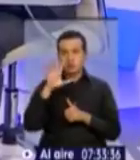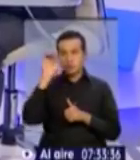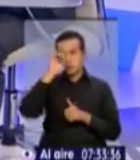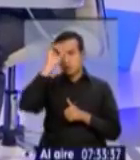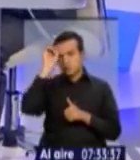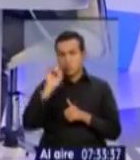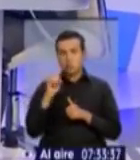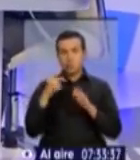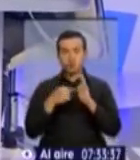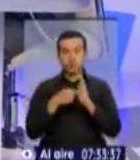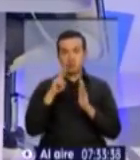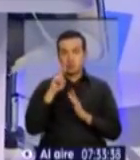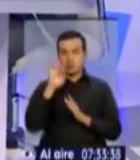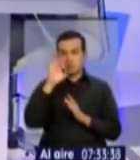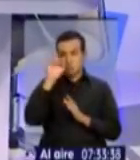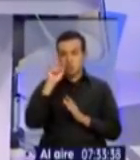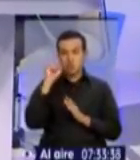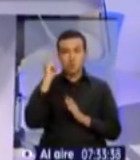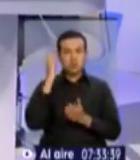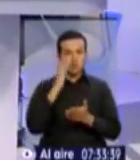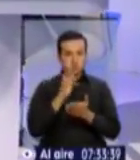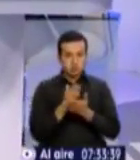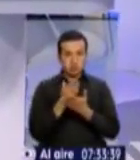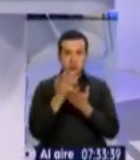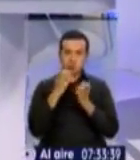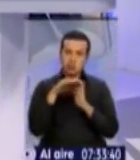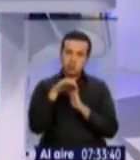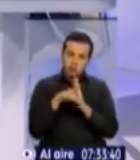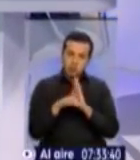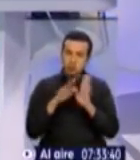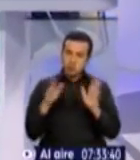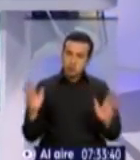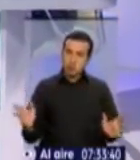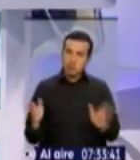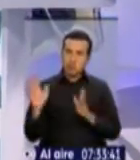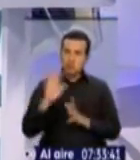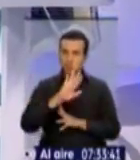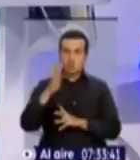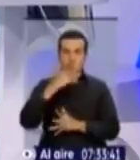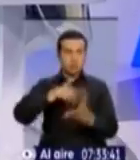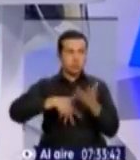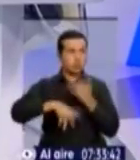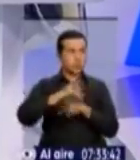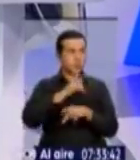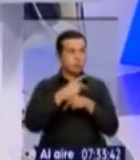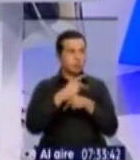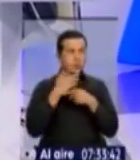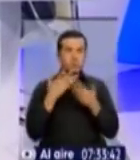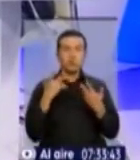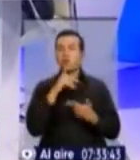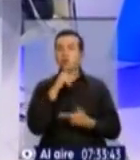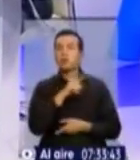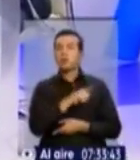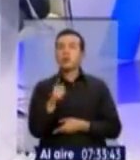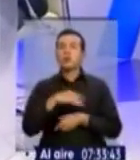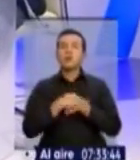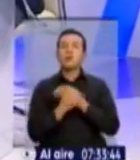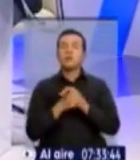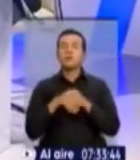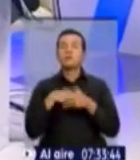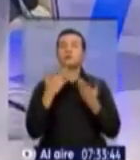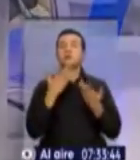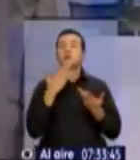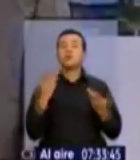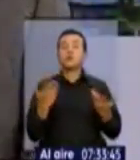renta se eliminó buscando que sea un incentivo para dinamizar actividades productivas quienes se han visto beneficiadas tengo entendido que lo que ser visto